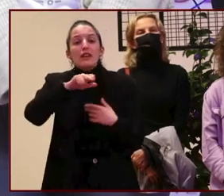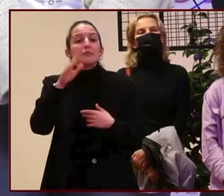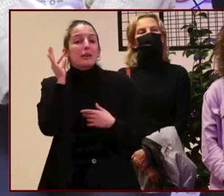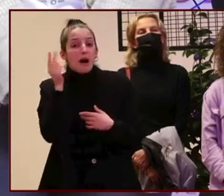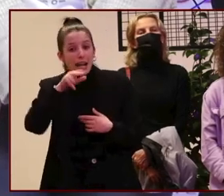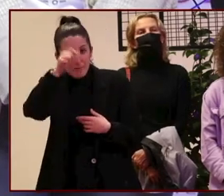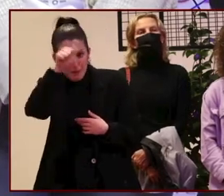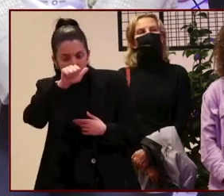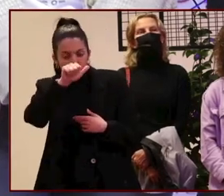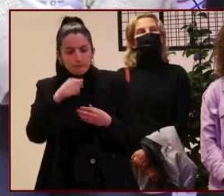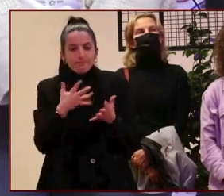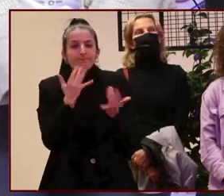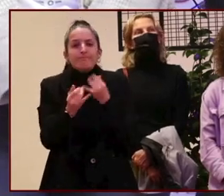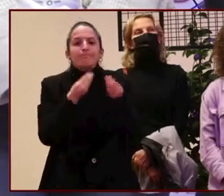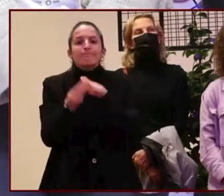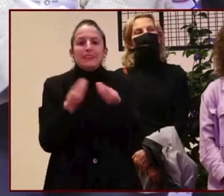decidimos